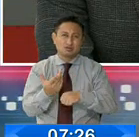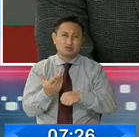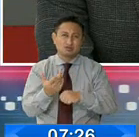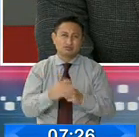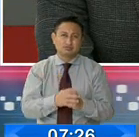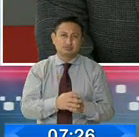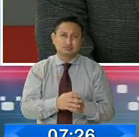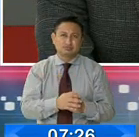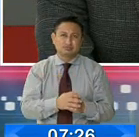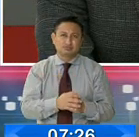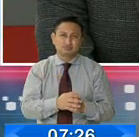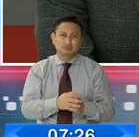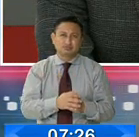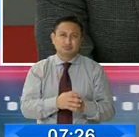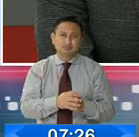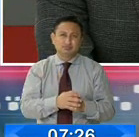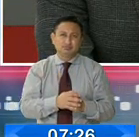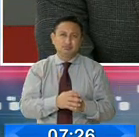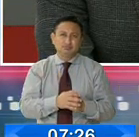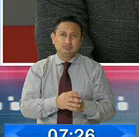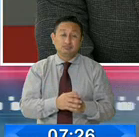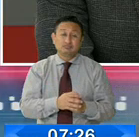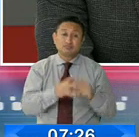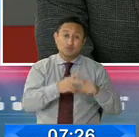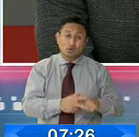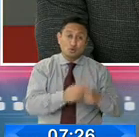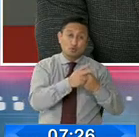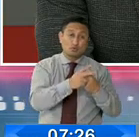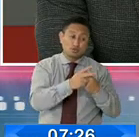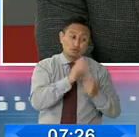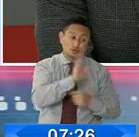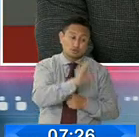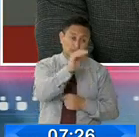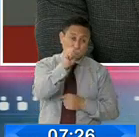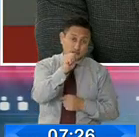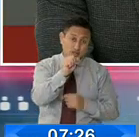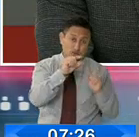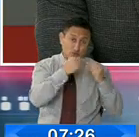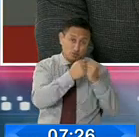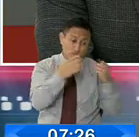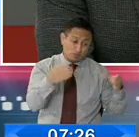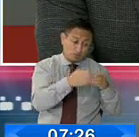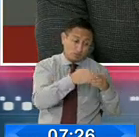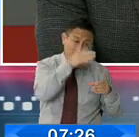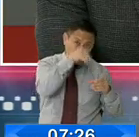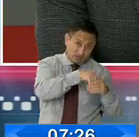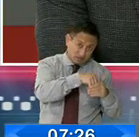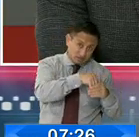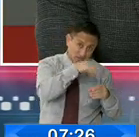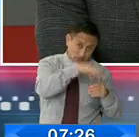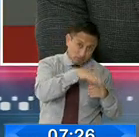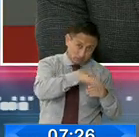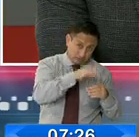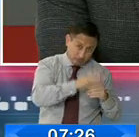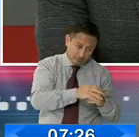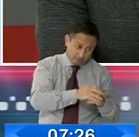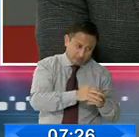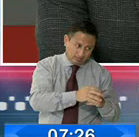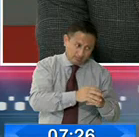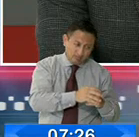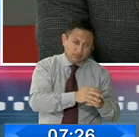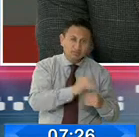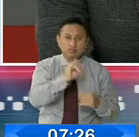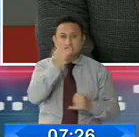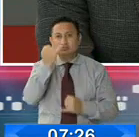por darles desde primarias, ¿no? Por restituirles ciertos derechos. Solo en esta, de las tres, solo en